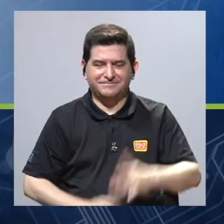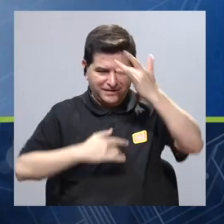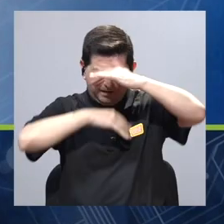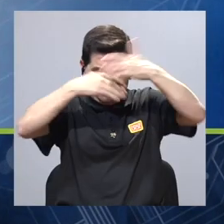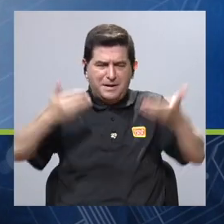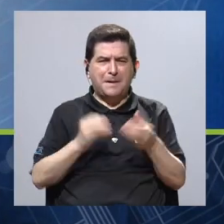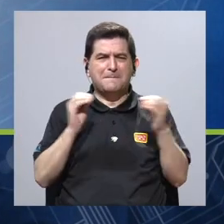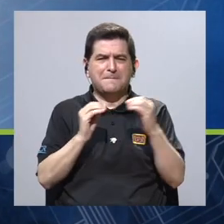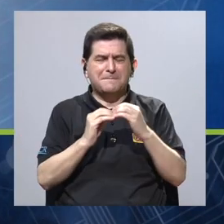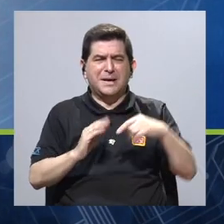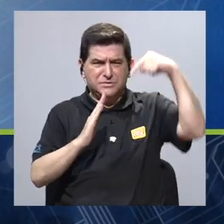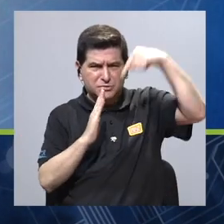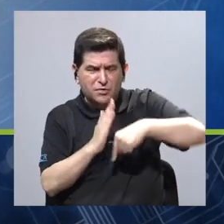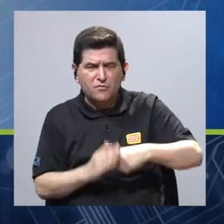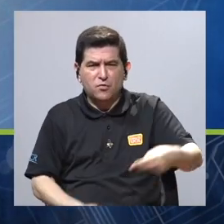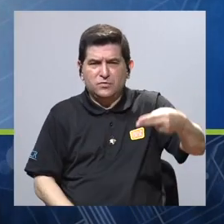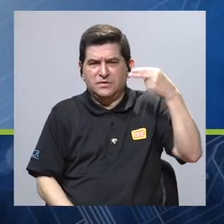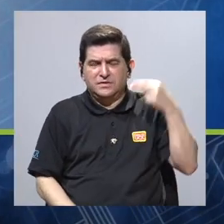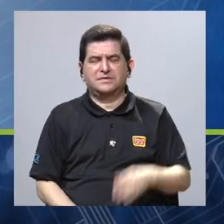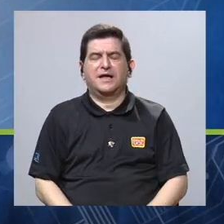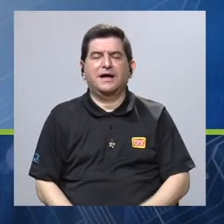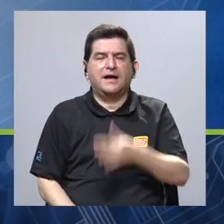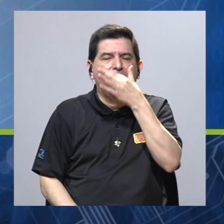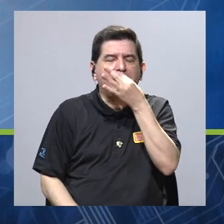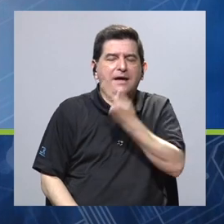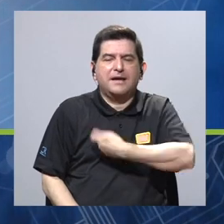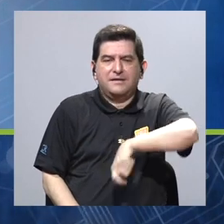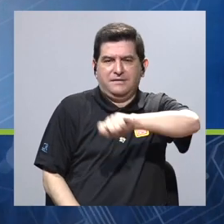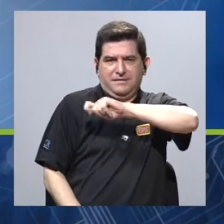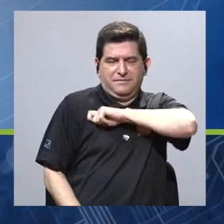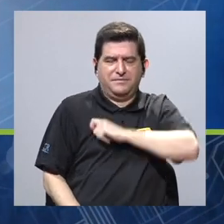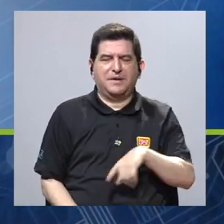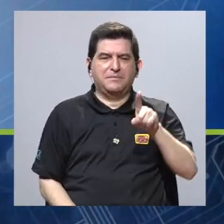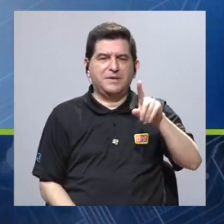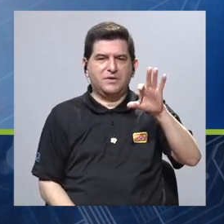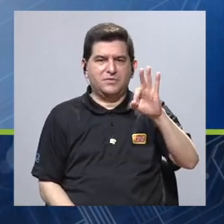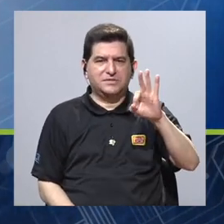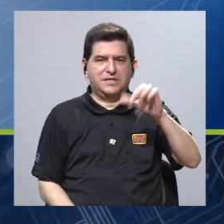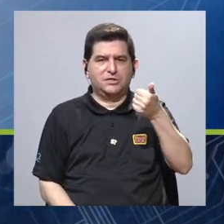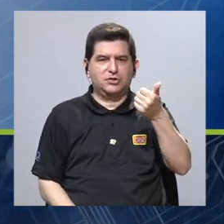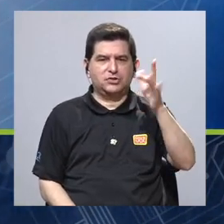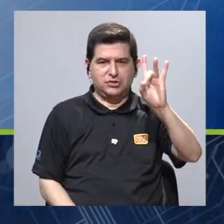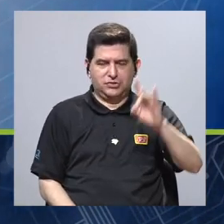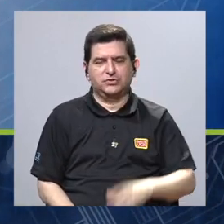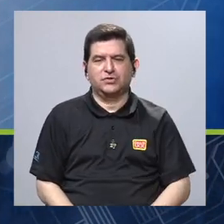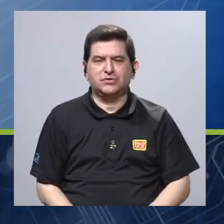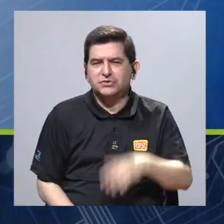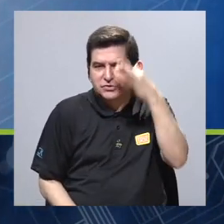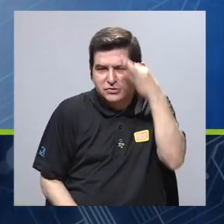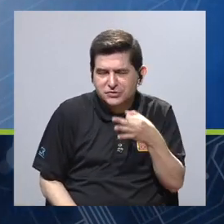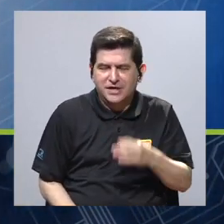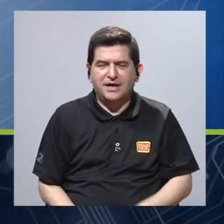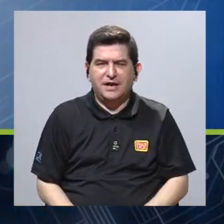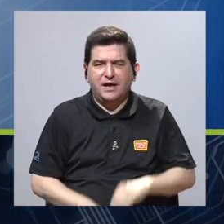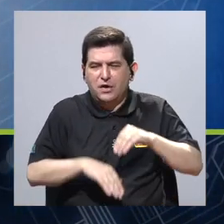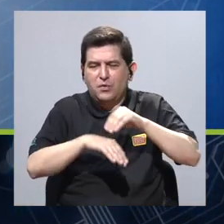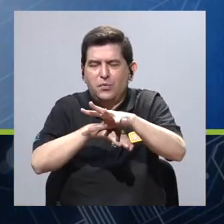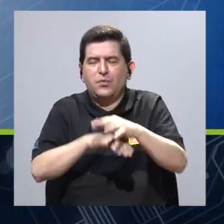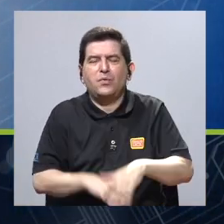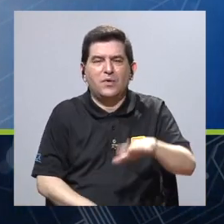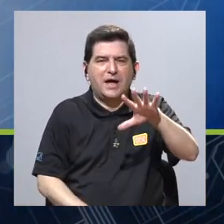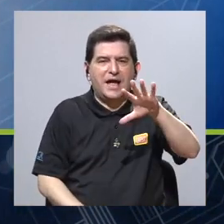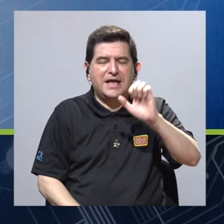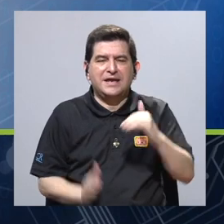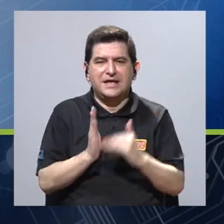La pandemia más grave en la historia reciente fue la llamada gripe española en 1918. Se estima que infectó